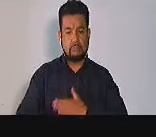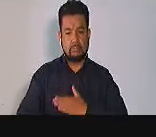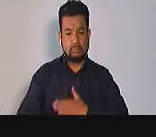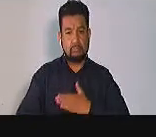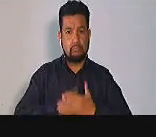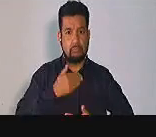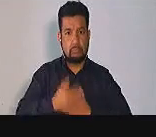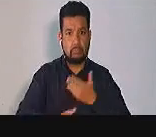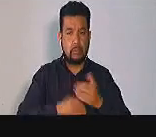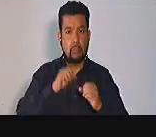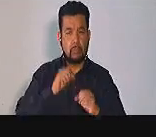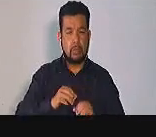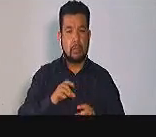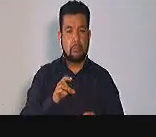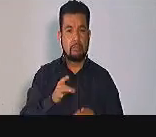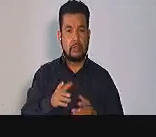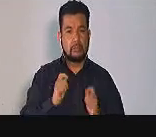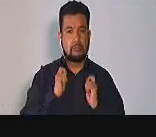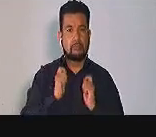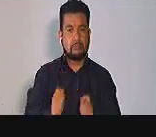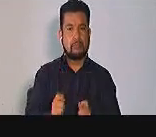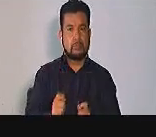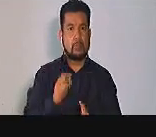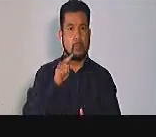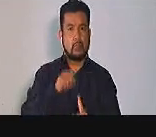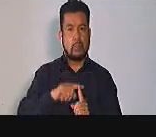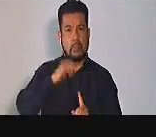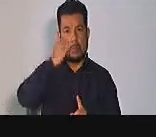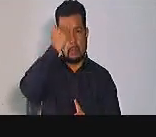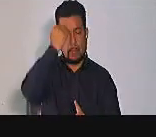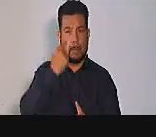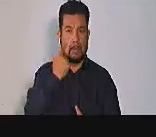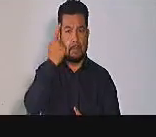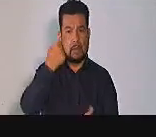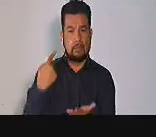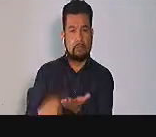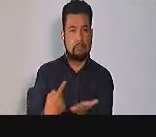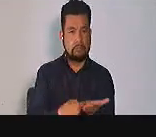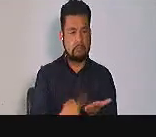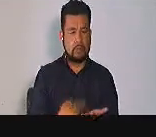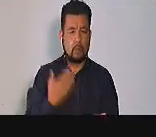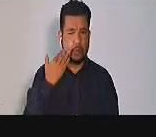avanzando y poder fijar la fecha para darle primer debate?